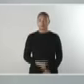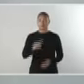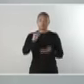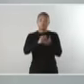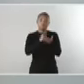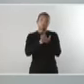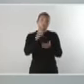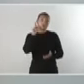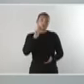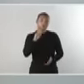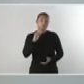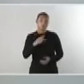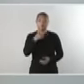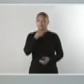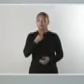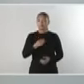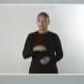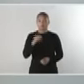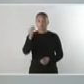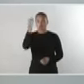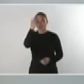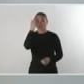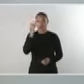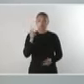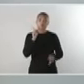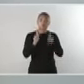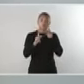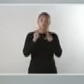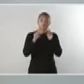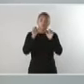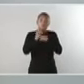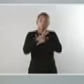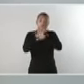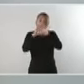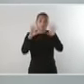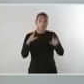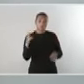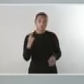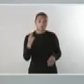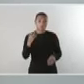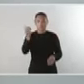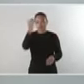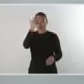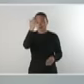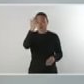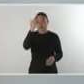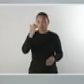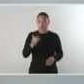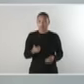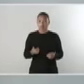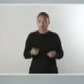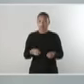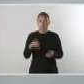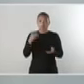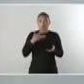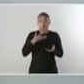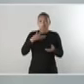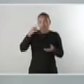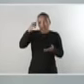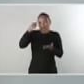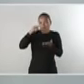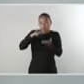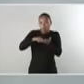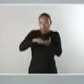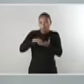tamaulipeco Tú sabes que si hablamos de transparencia tenemos que ser concretos tenemos que ser congruentes